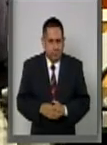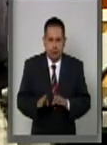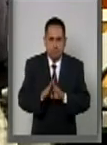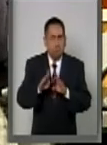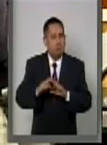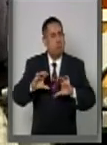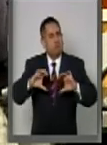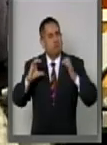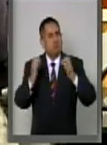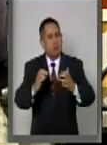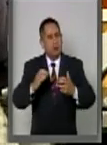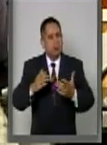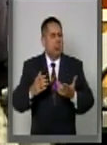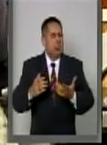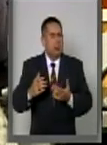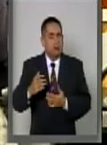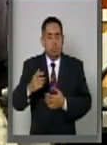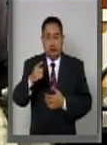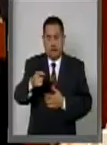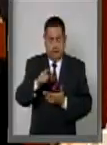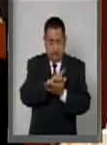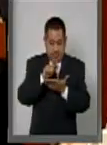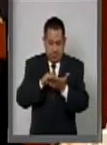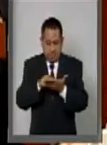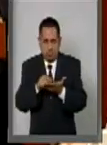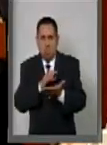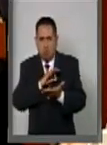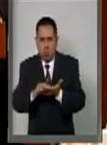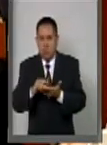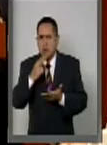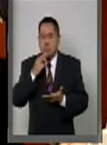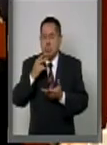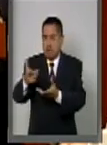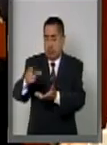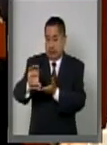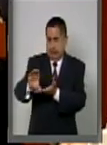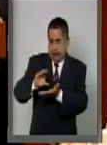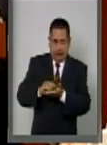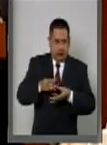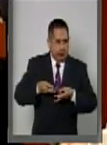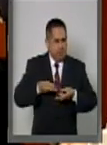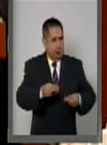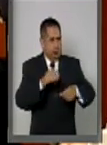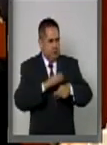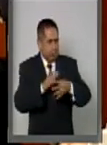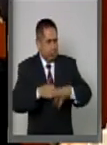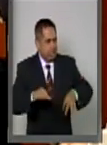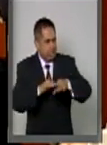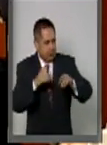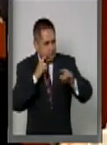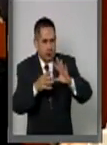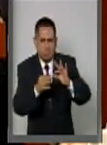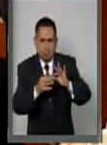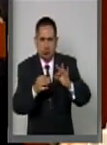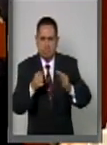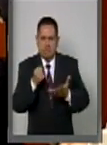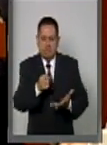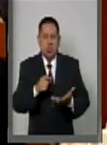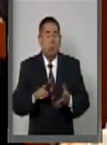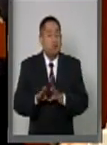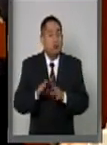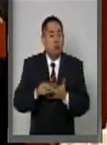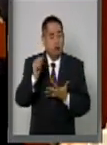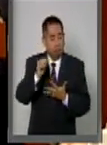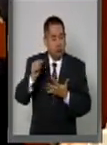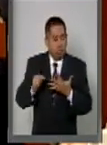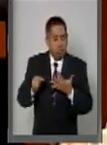Congreso y dentro del Ministerio de Ley, que se ejercieran al final del año recursos mayores a los presupuestados, pero en todos los